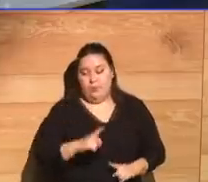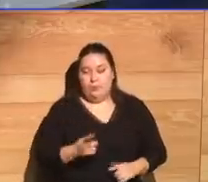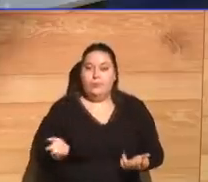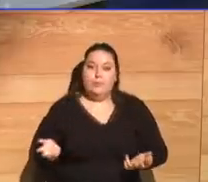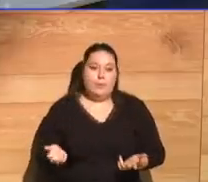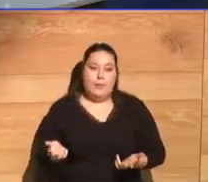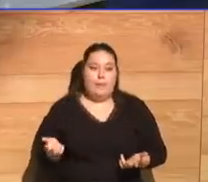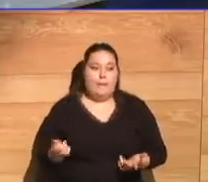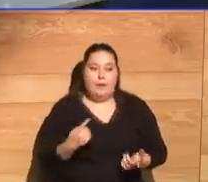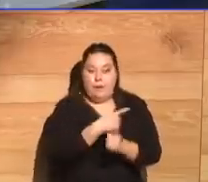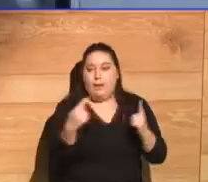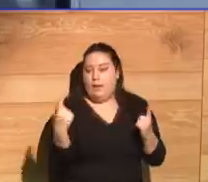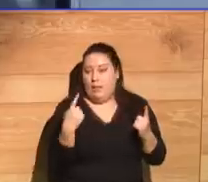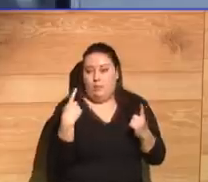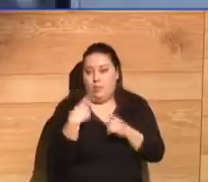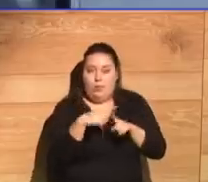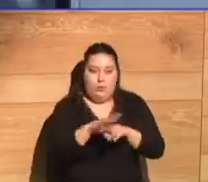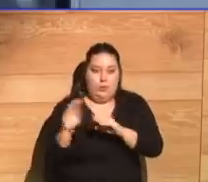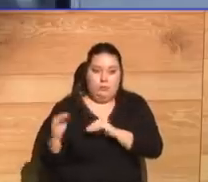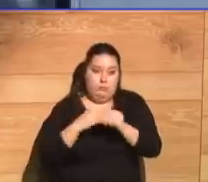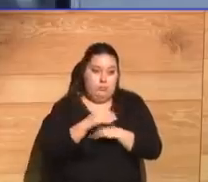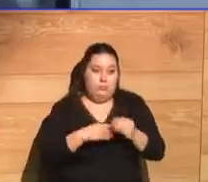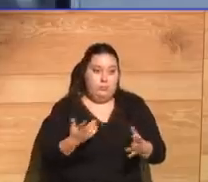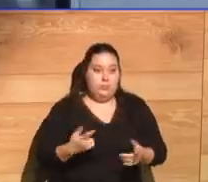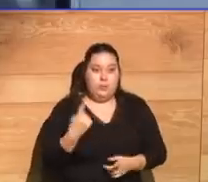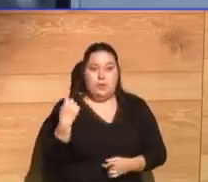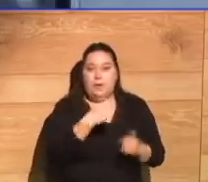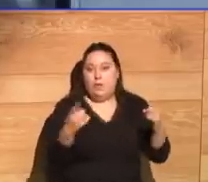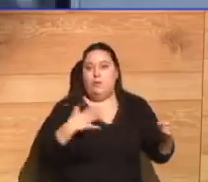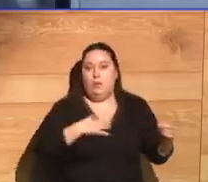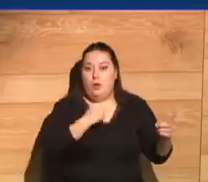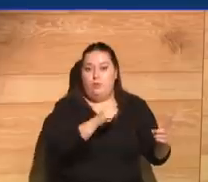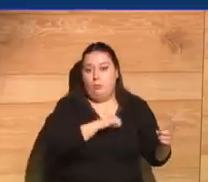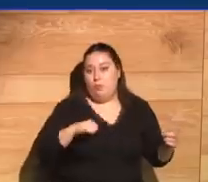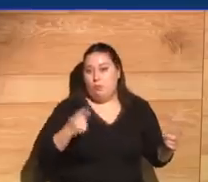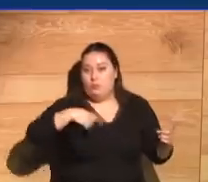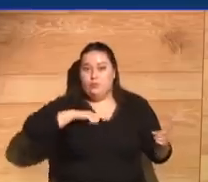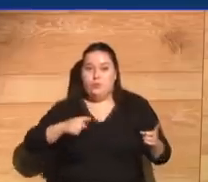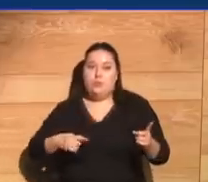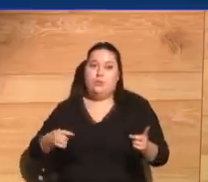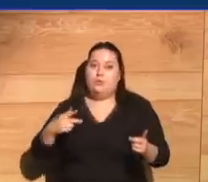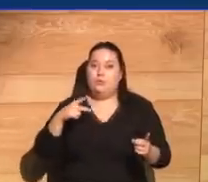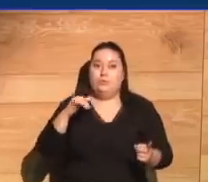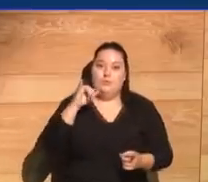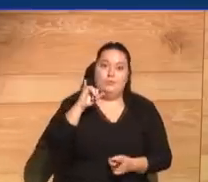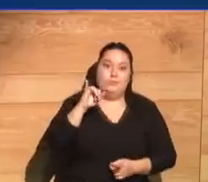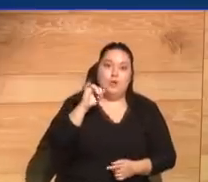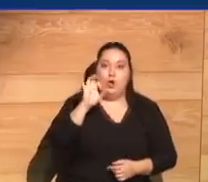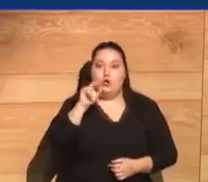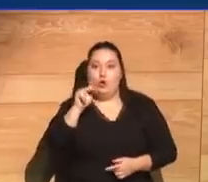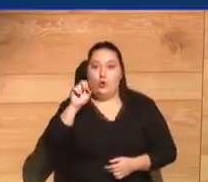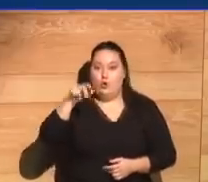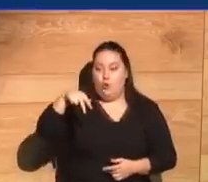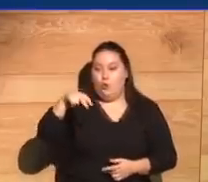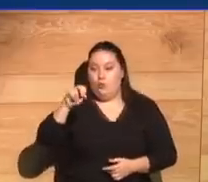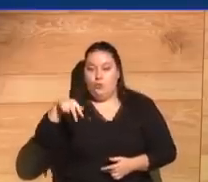propia racionalización de acontecimientos y además cada uno es el héroe de su propia historia. Y nos inventamos el Yoko Ono de cada historia para decir, ah,